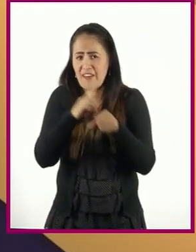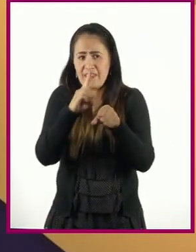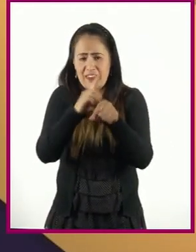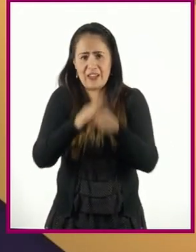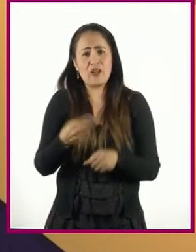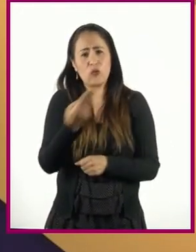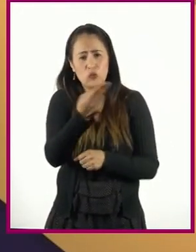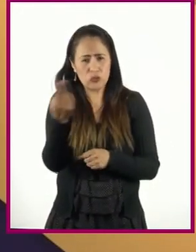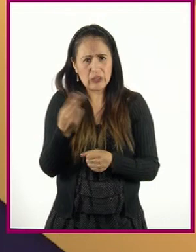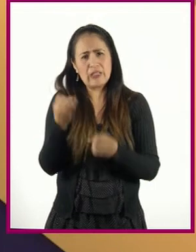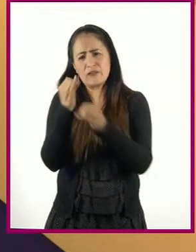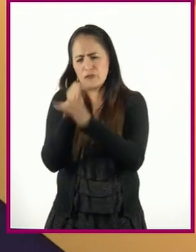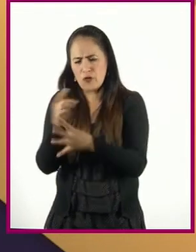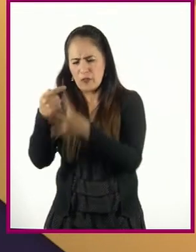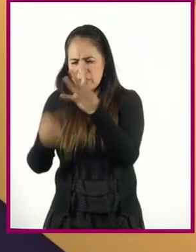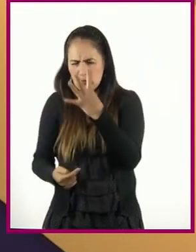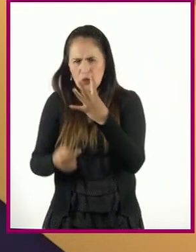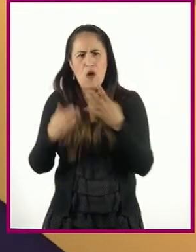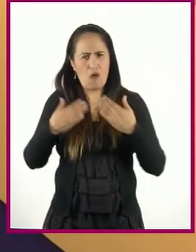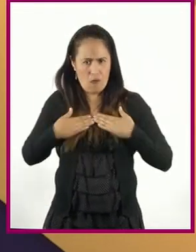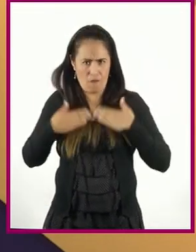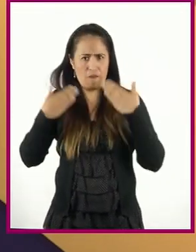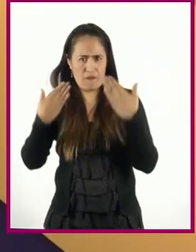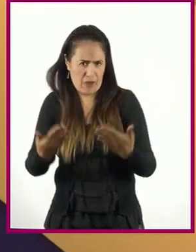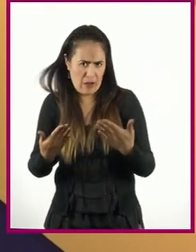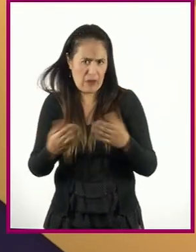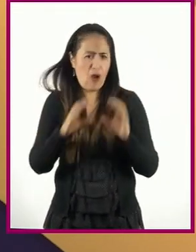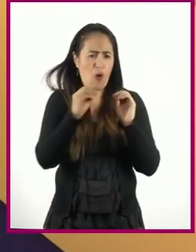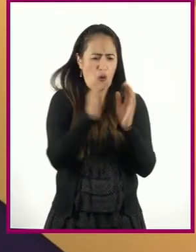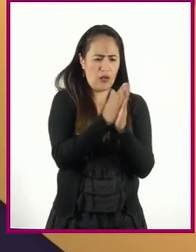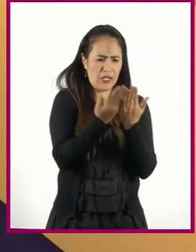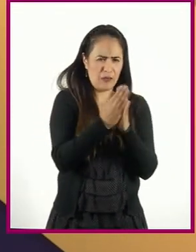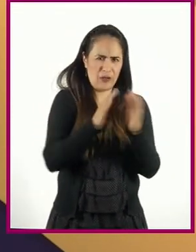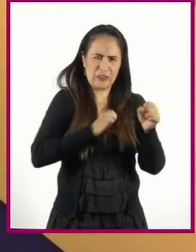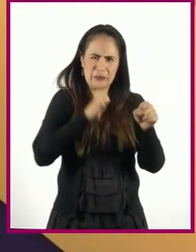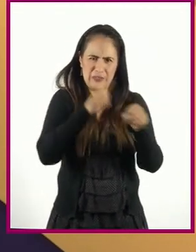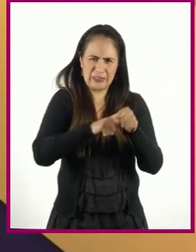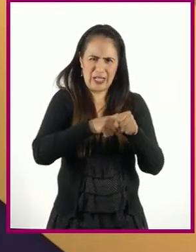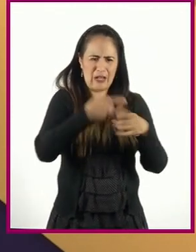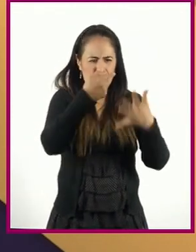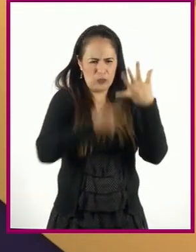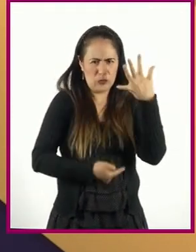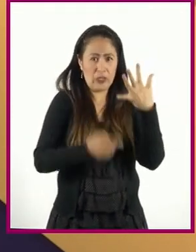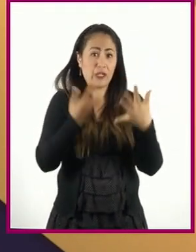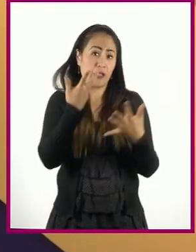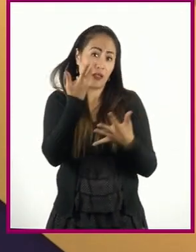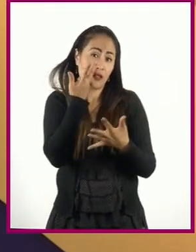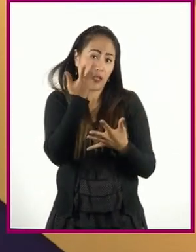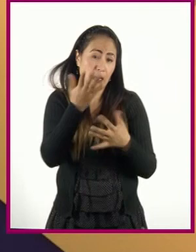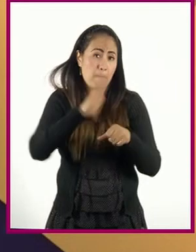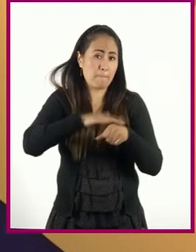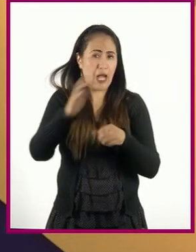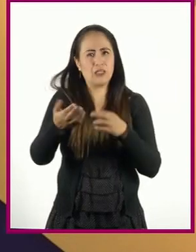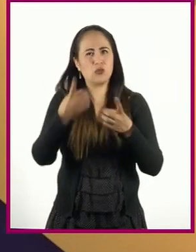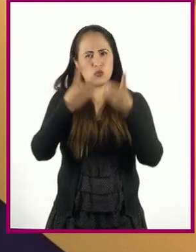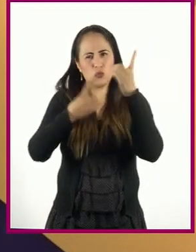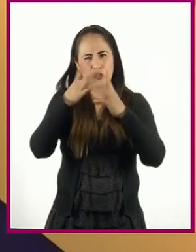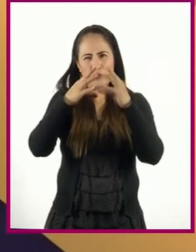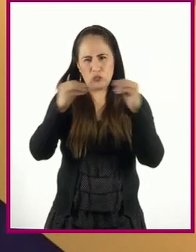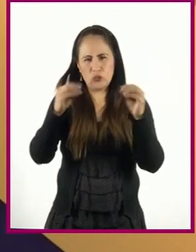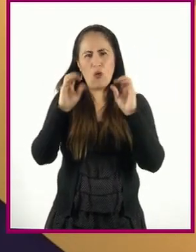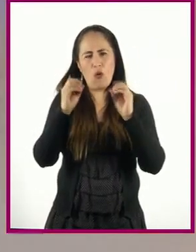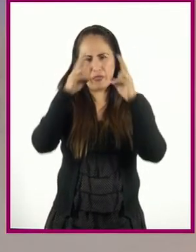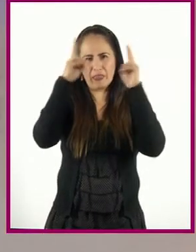olviden consultar fuentes de información confiables o libros especializados si desean resolver sus dudas o profundizar más en el